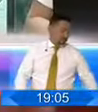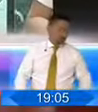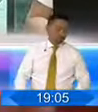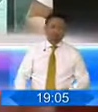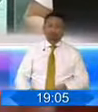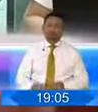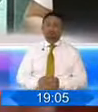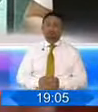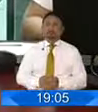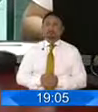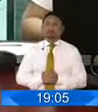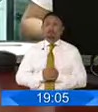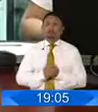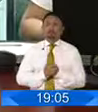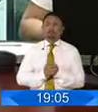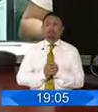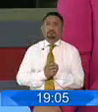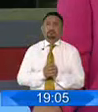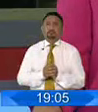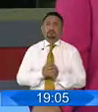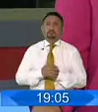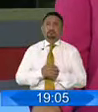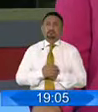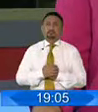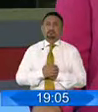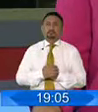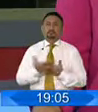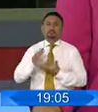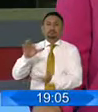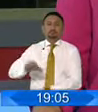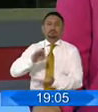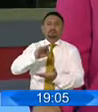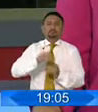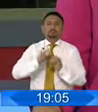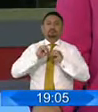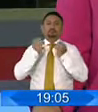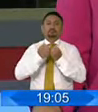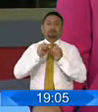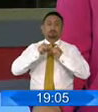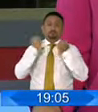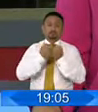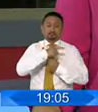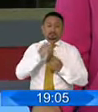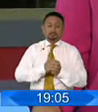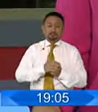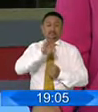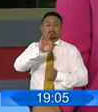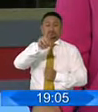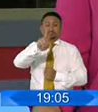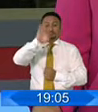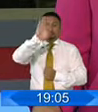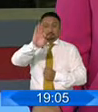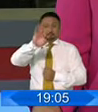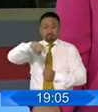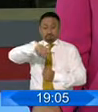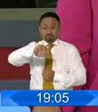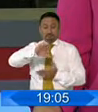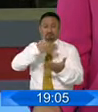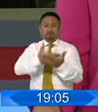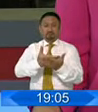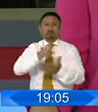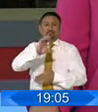semanas. Informó Julio César Saona. Representantes de organizaciones sociales como el Frente Unitario de Trabajadores FUT llegaron hasta